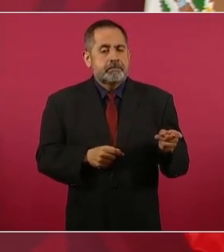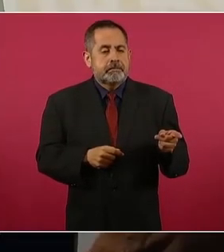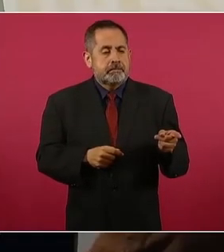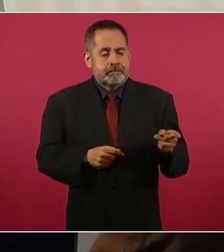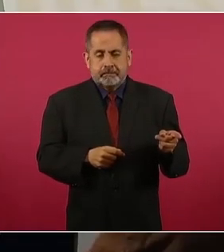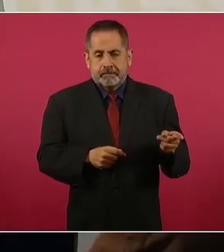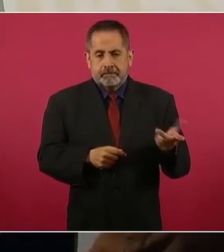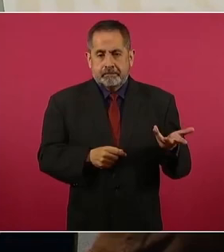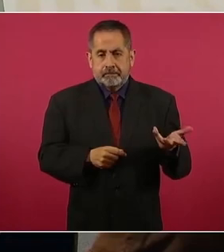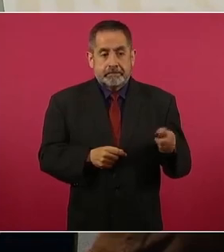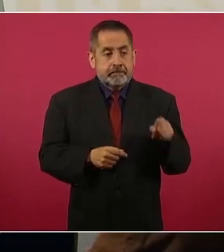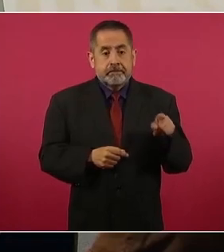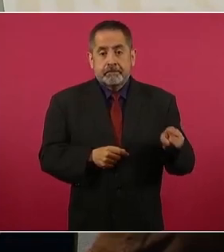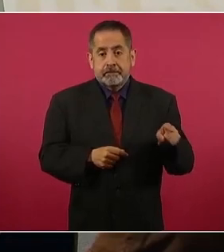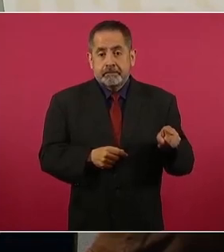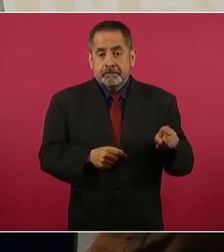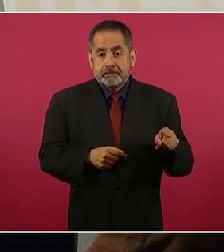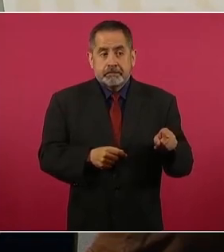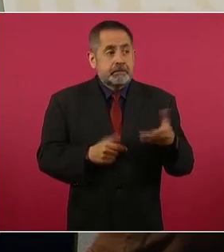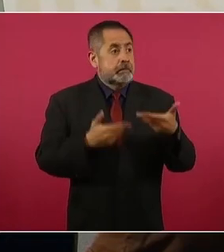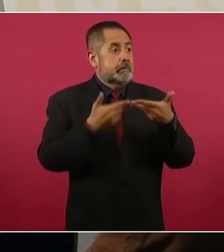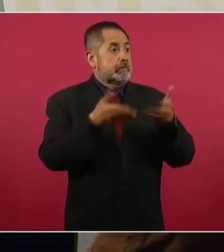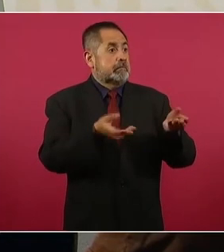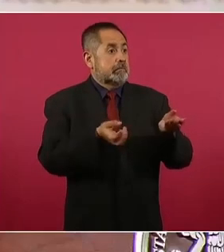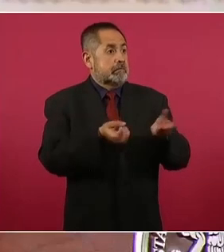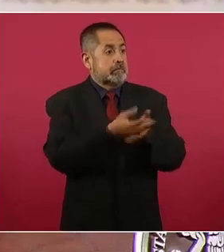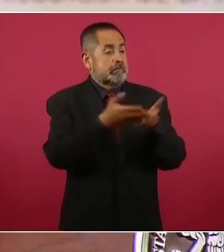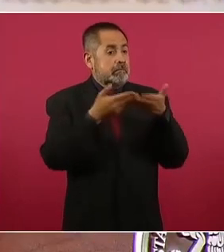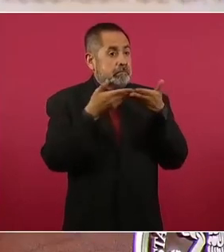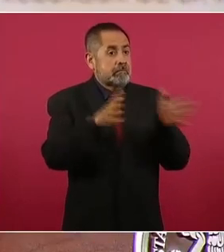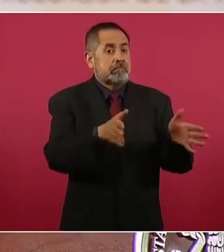todavía no sucedían